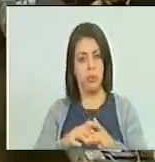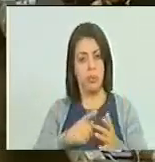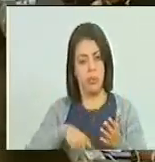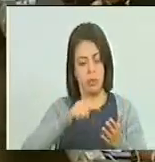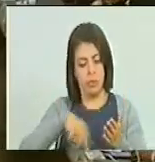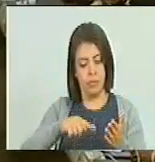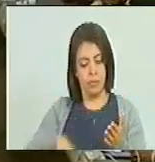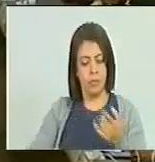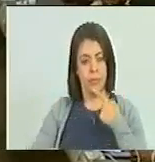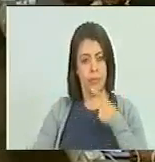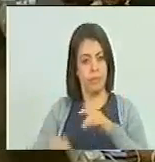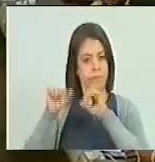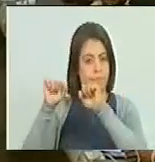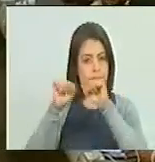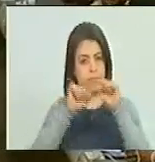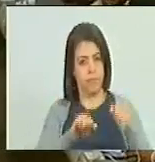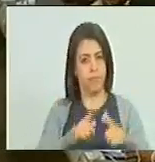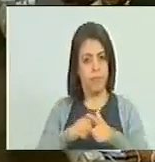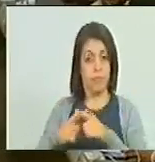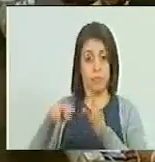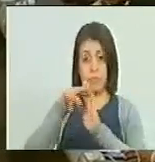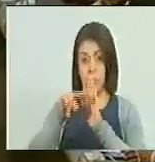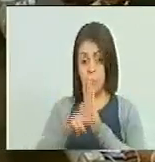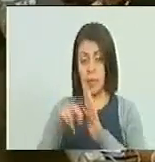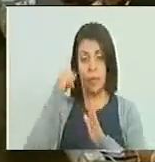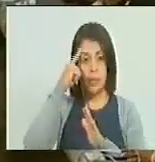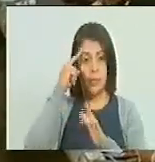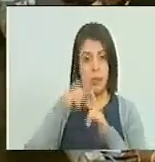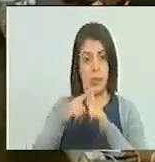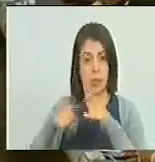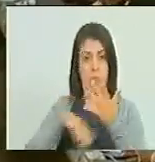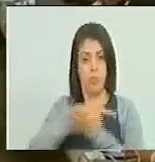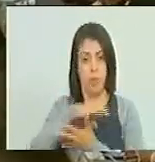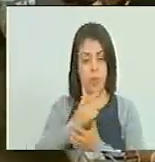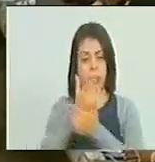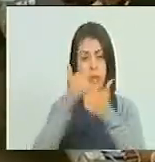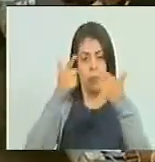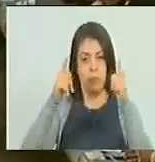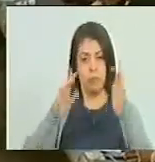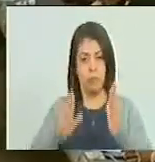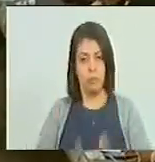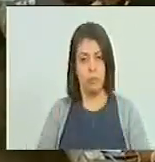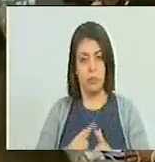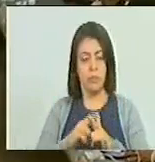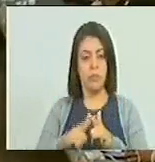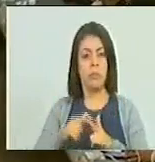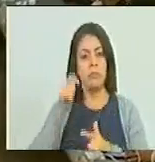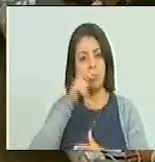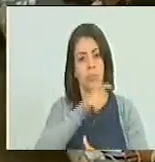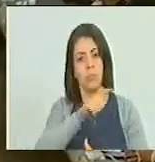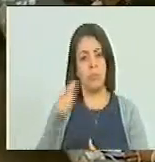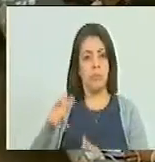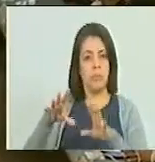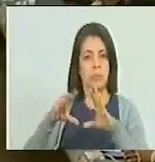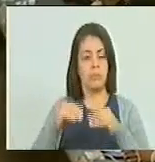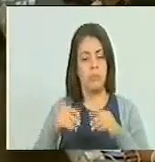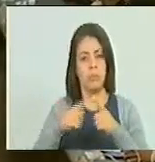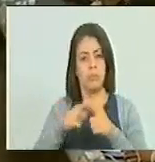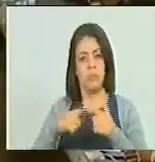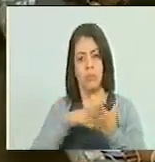a manifestar su rechazo ante estas medidas que sabía que afectaban su libertad, su soberanía y que le afectarían su